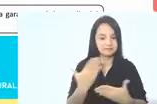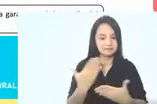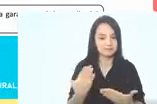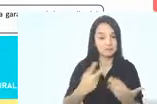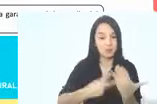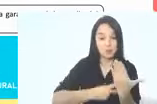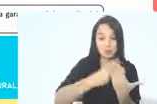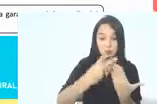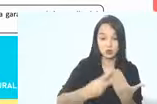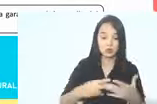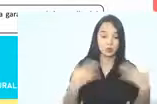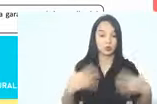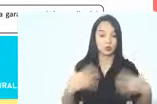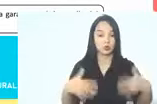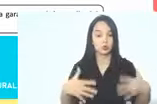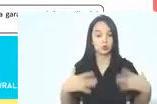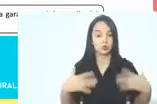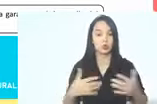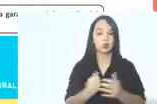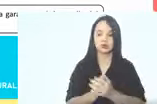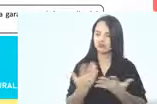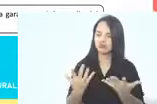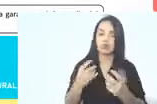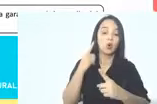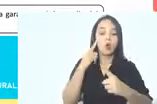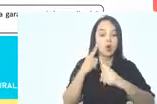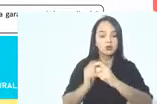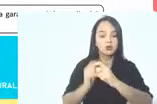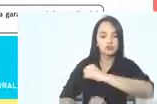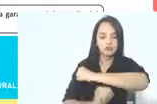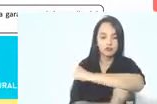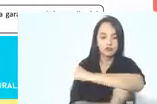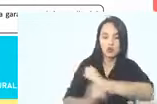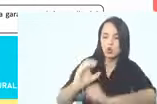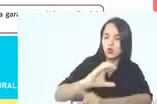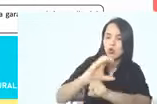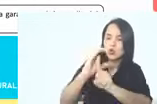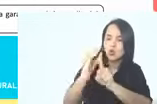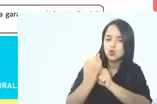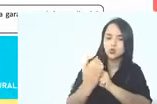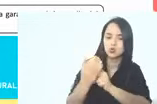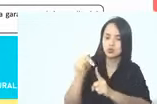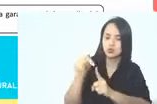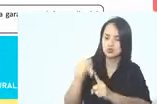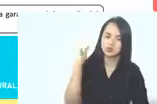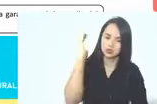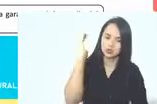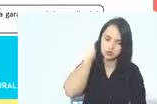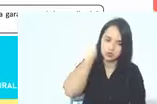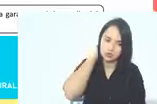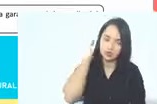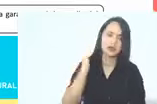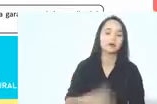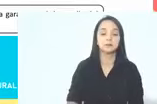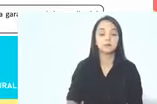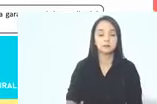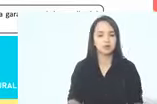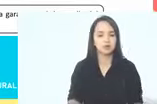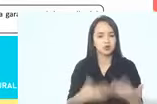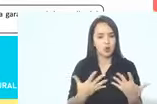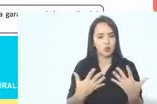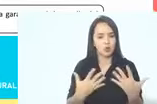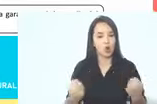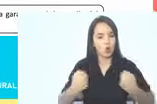ver, son líneas que tiene el Ministerio en su programa